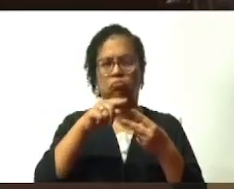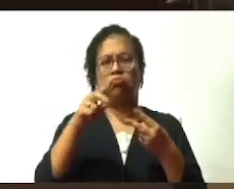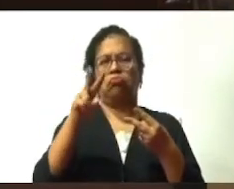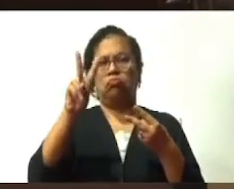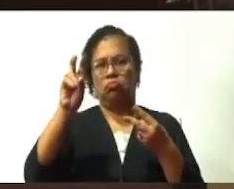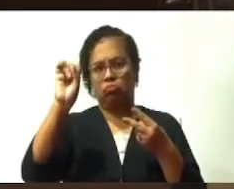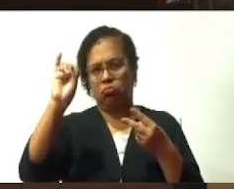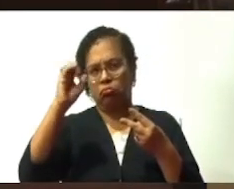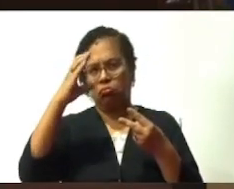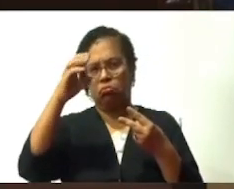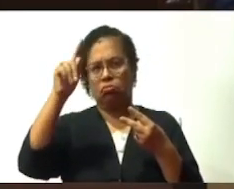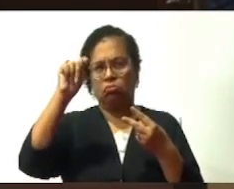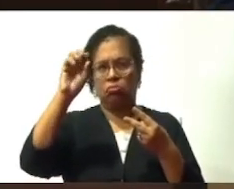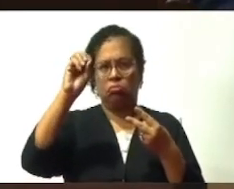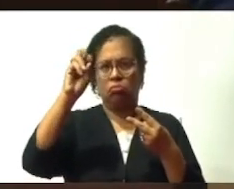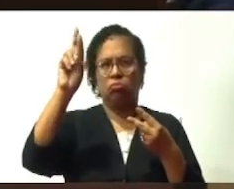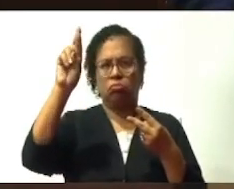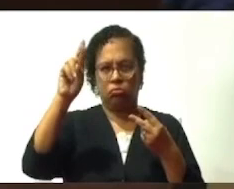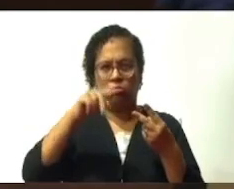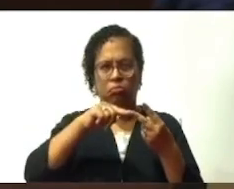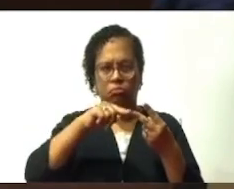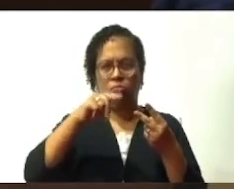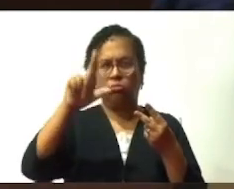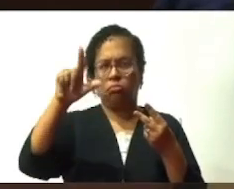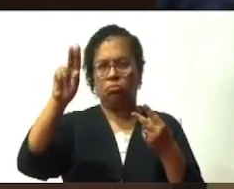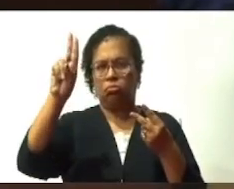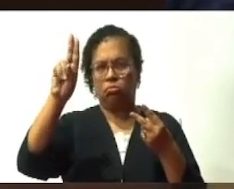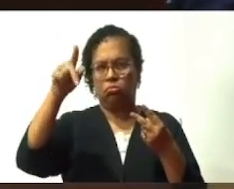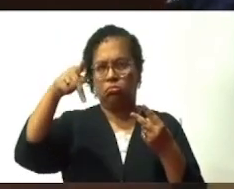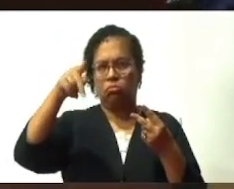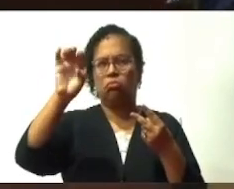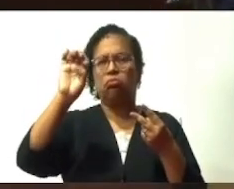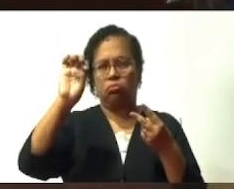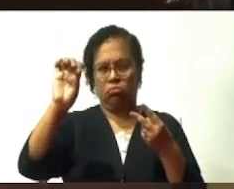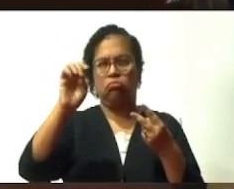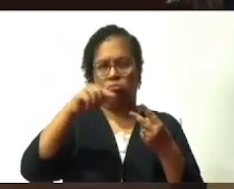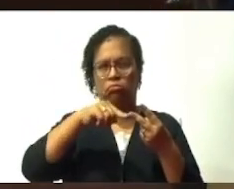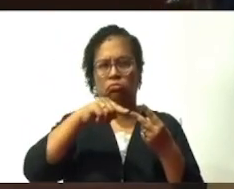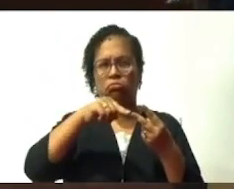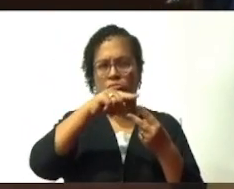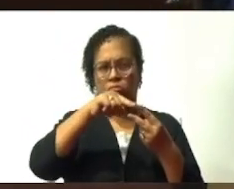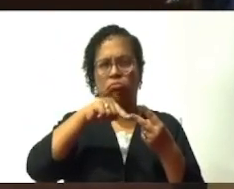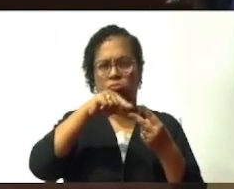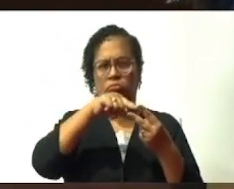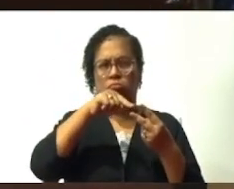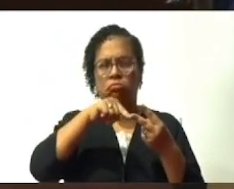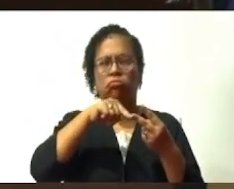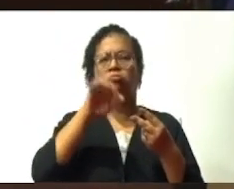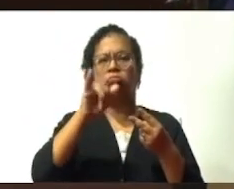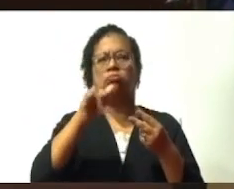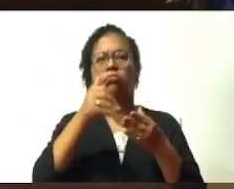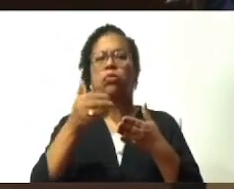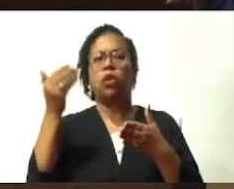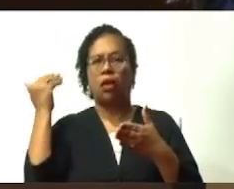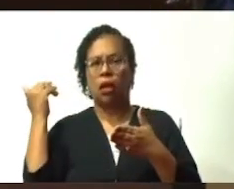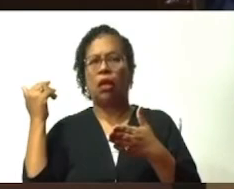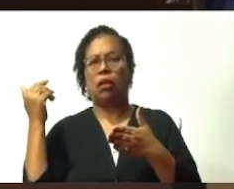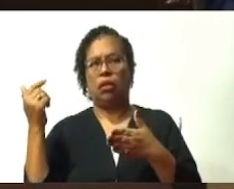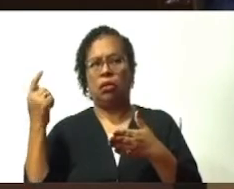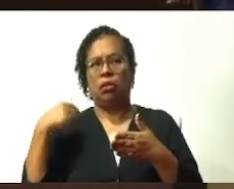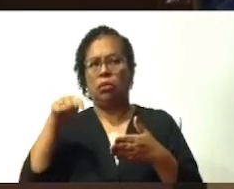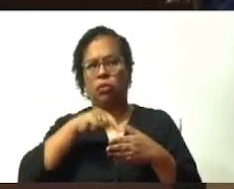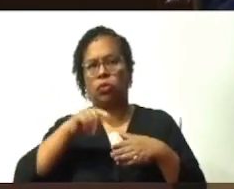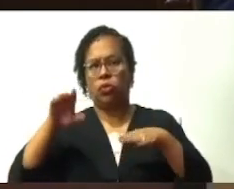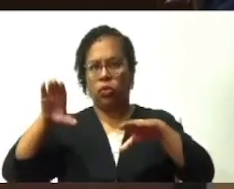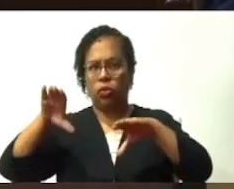cambio, conforman el bloque. Por eso le hice la pregunta al general Miguel de los Santos, porque si ellos se separaban ya no